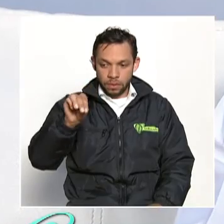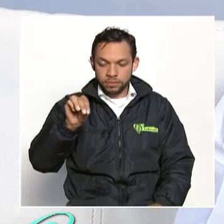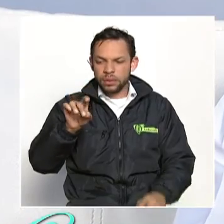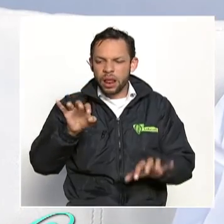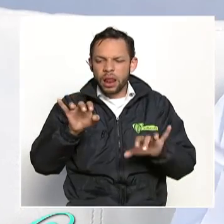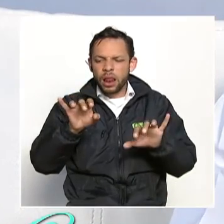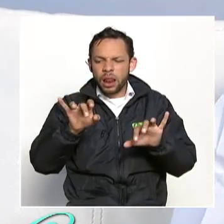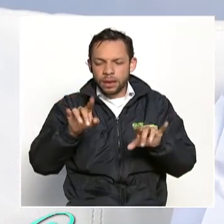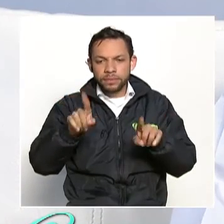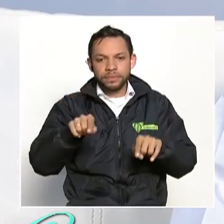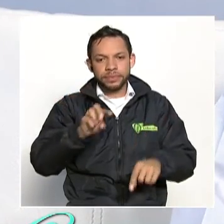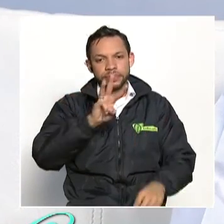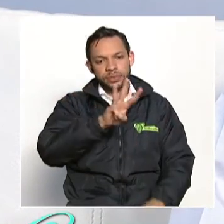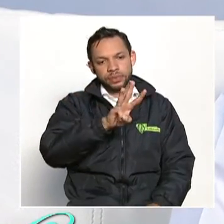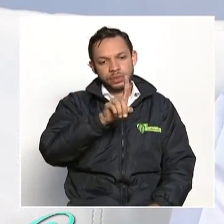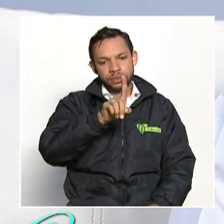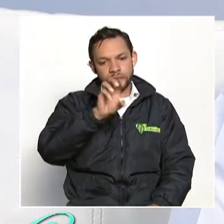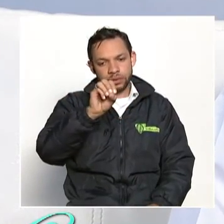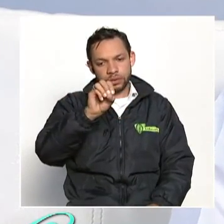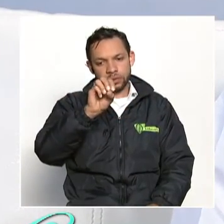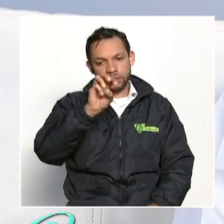www.adelita.co. Y este teléfono,